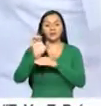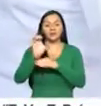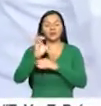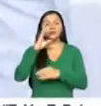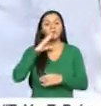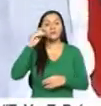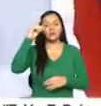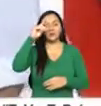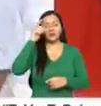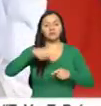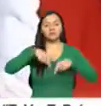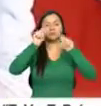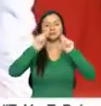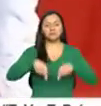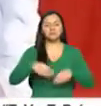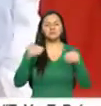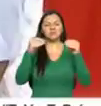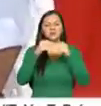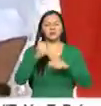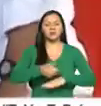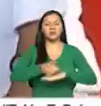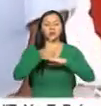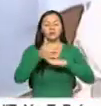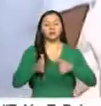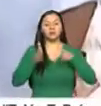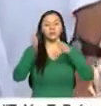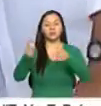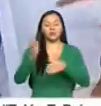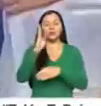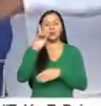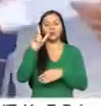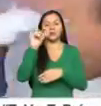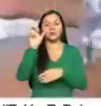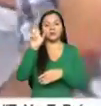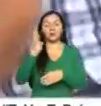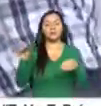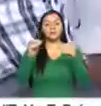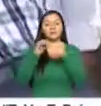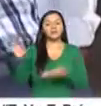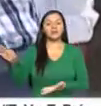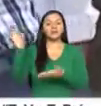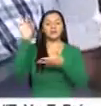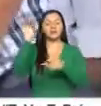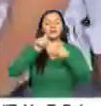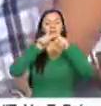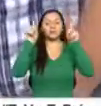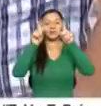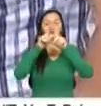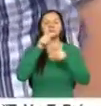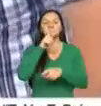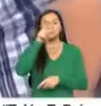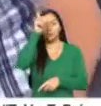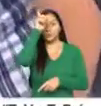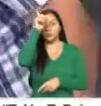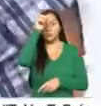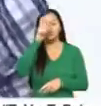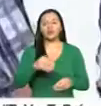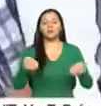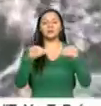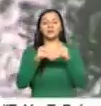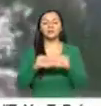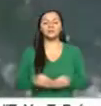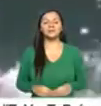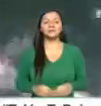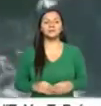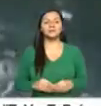Rafael Correa, suscribió a través de la Autoridad Portuaria de Puerto Bolívar con los representantes de la empresa de origen turco, Yilport